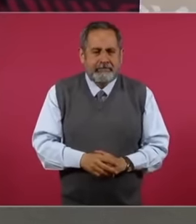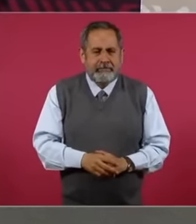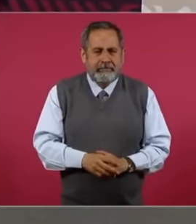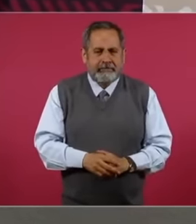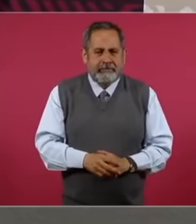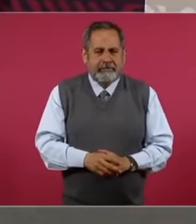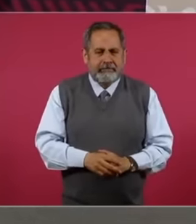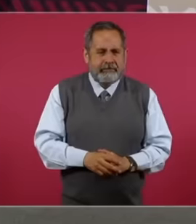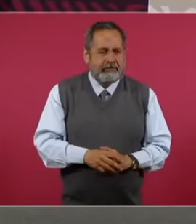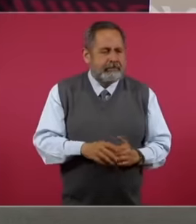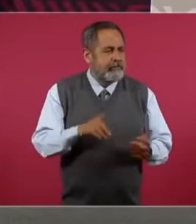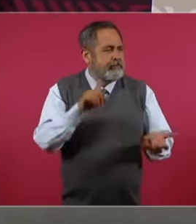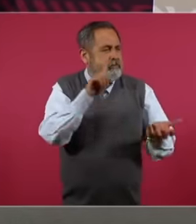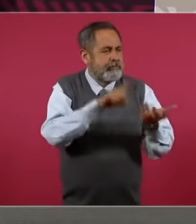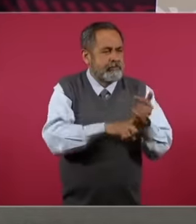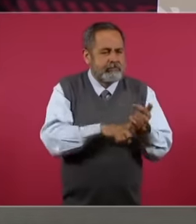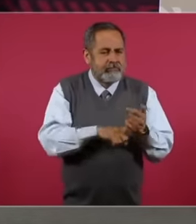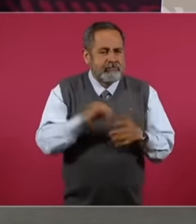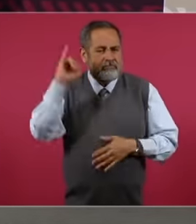chaqueta